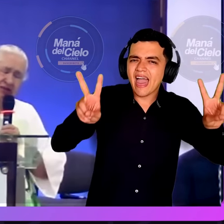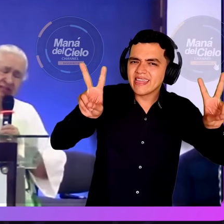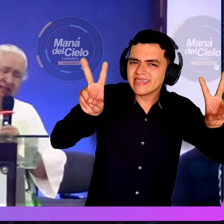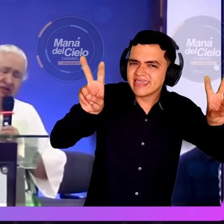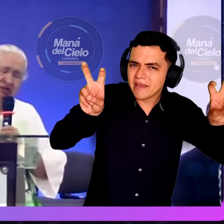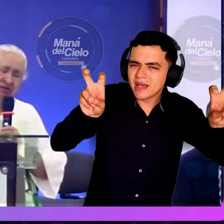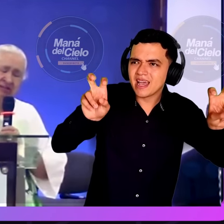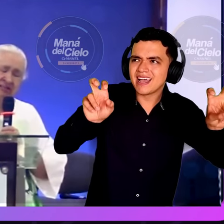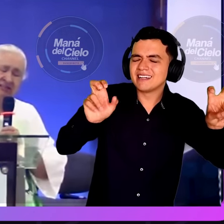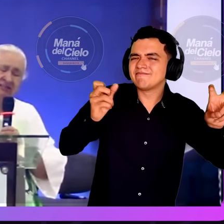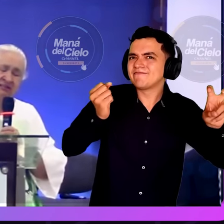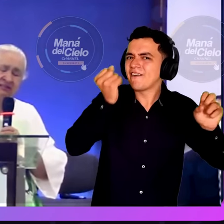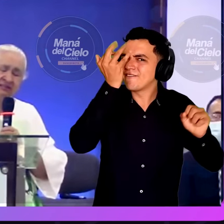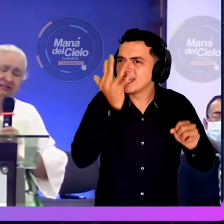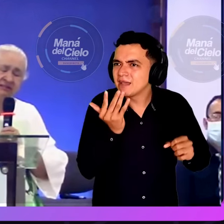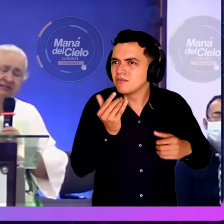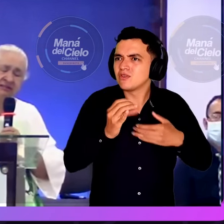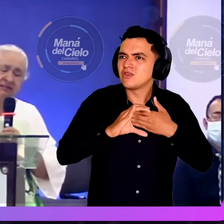Ayúdanos, Señor.